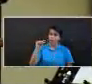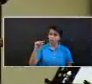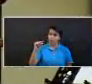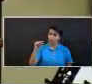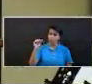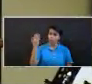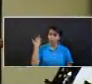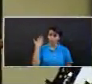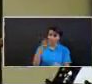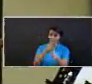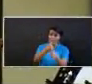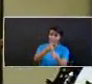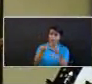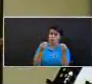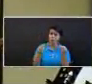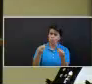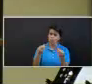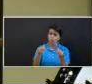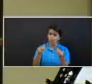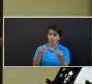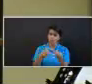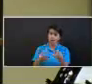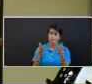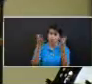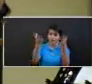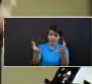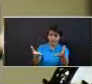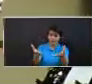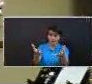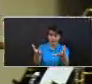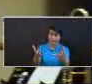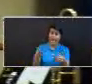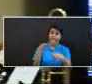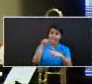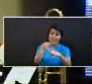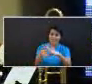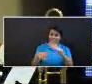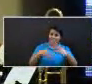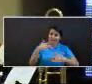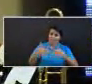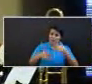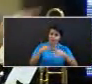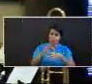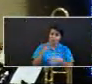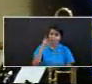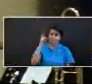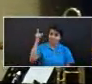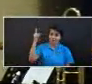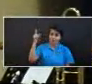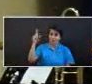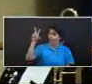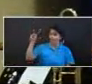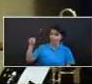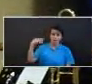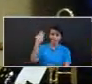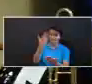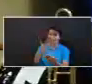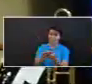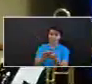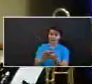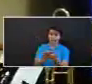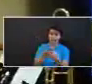fuiste fiel, sobre mucho te pondré. Entra en el gozo de tu Señor. Aún no has llegado a